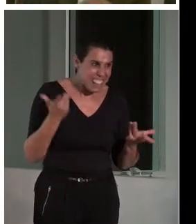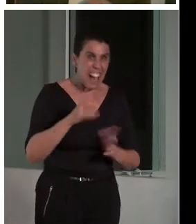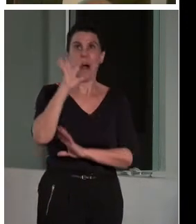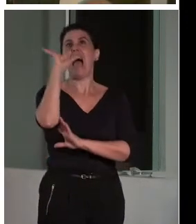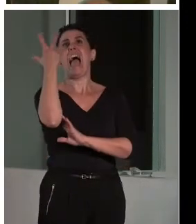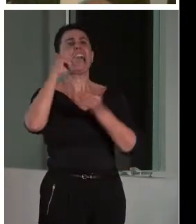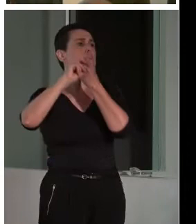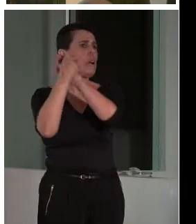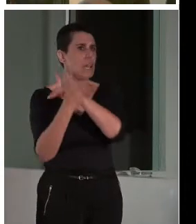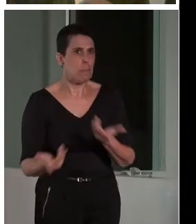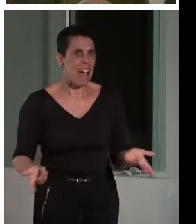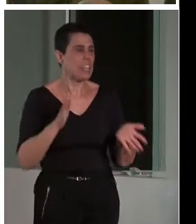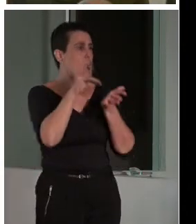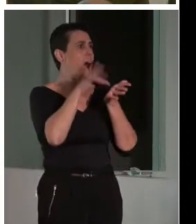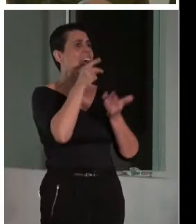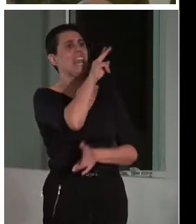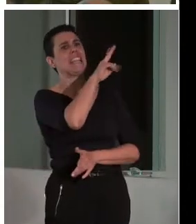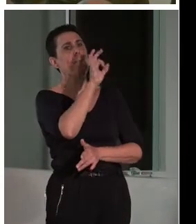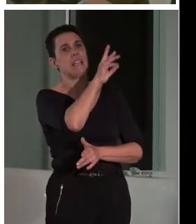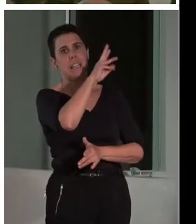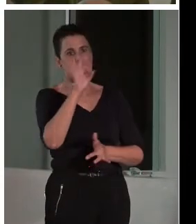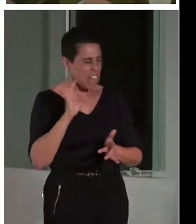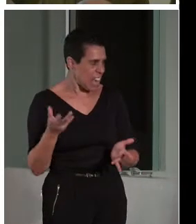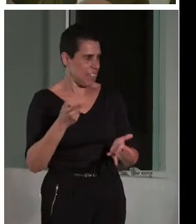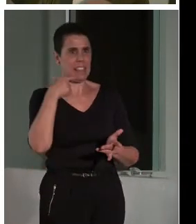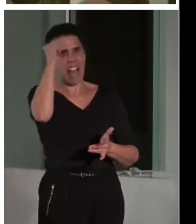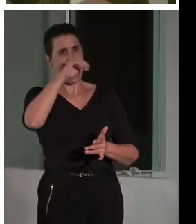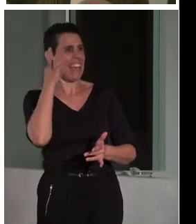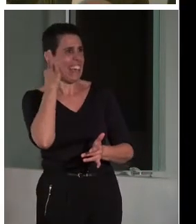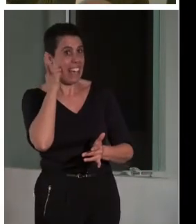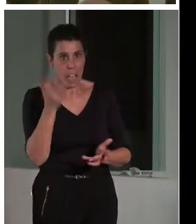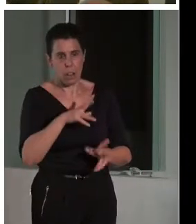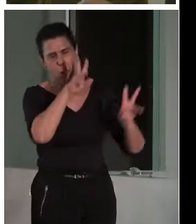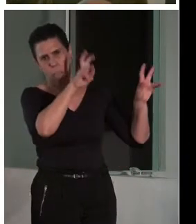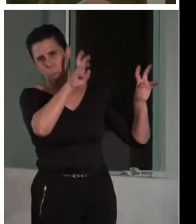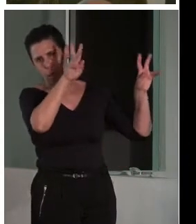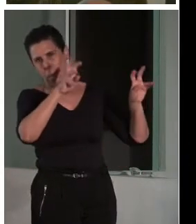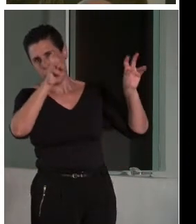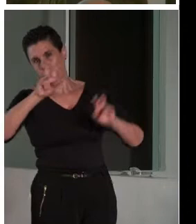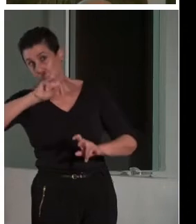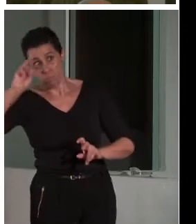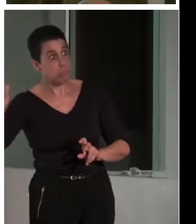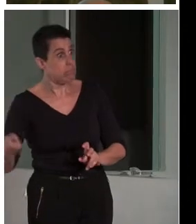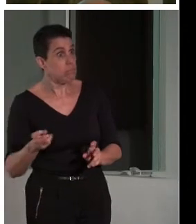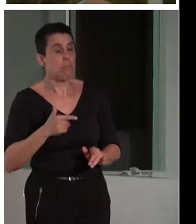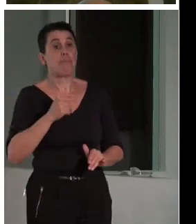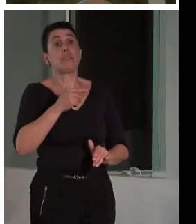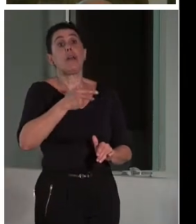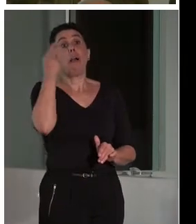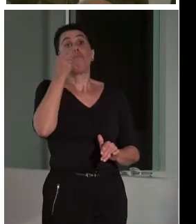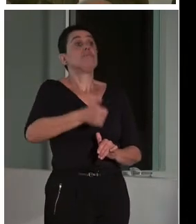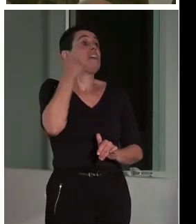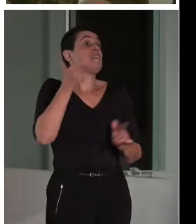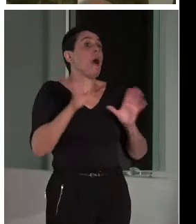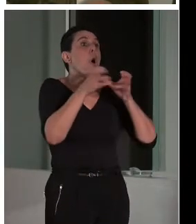2030 temas de género y patrimonio es decir se barajaron muchos temas pero parece que lo que más interesó al grupo europeo